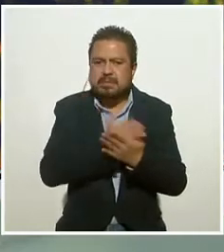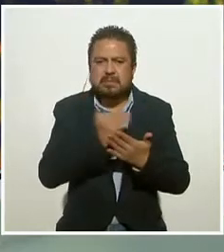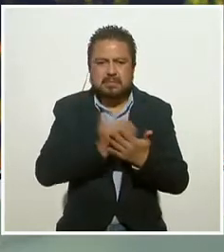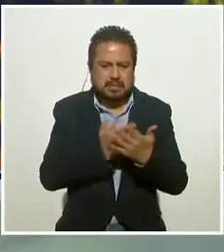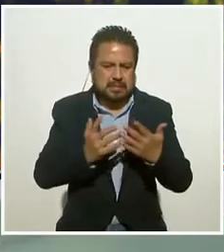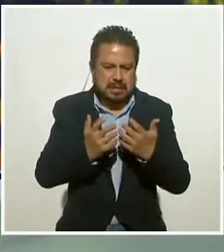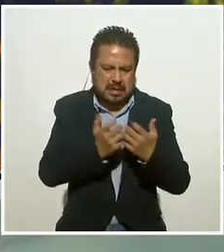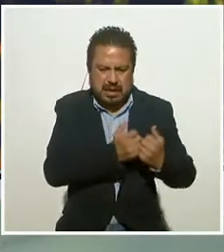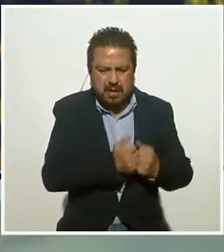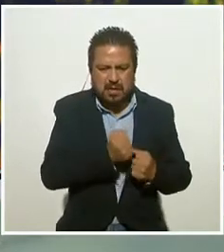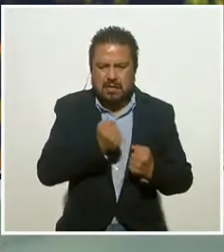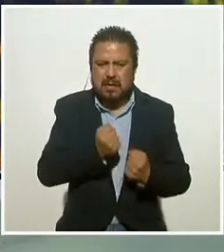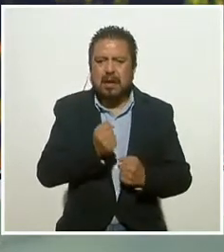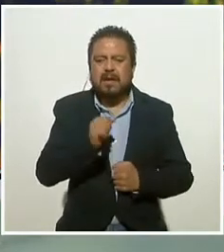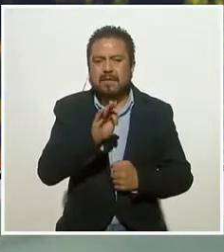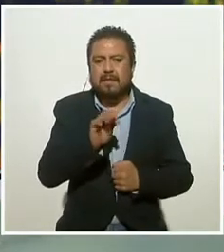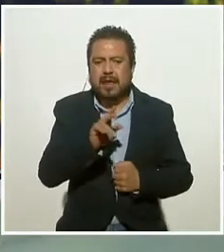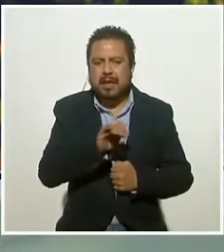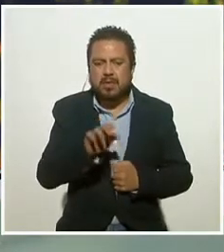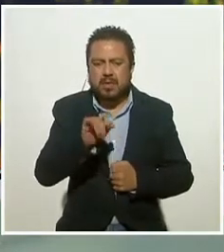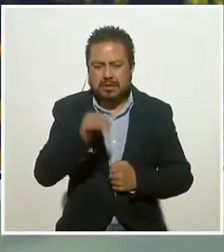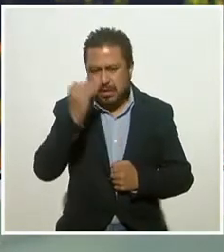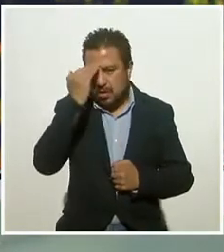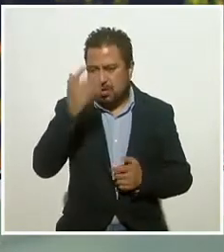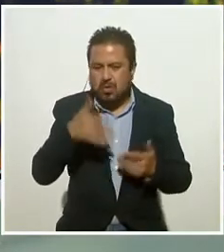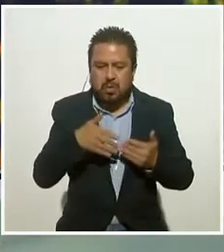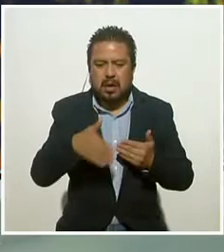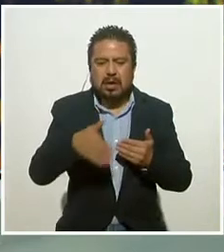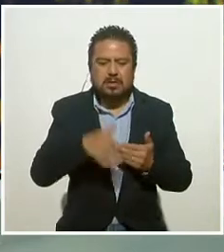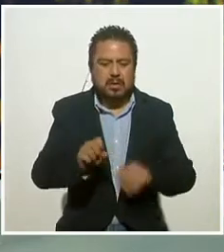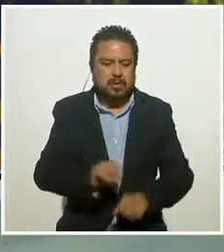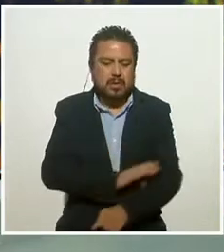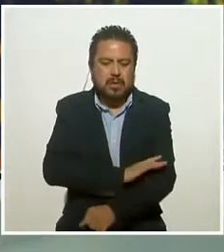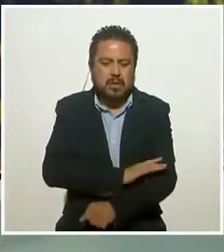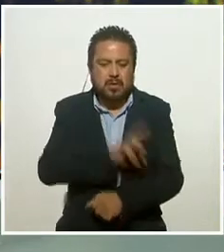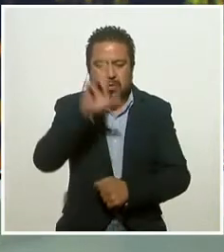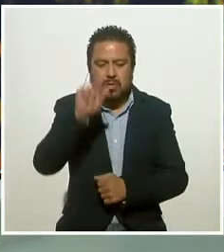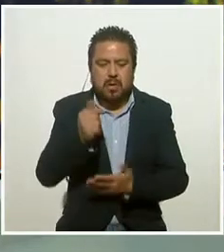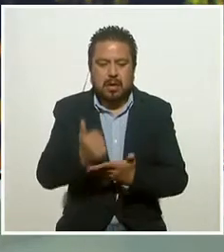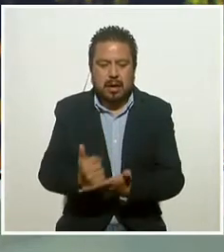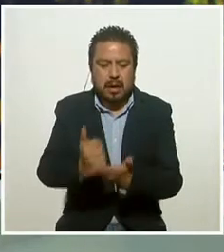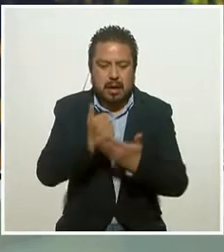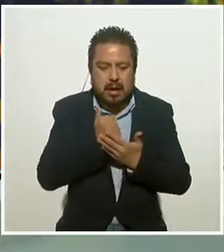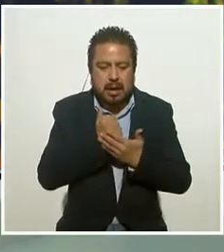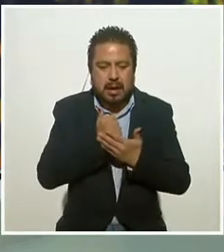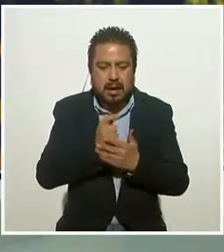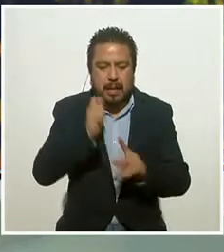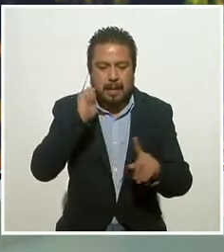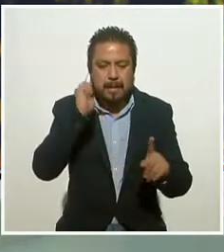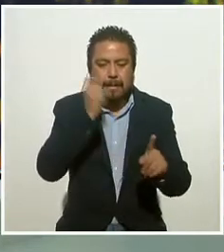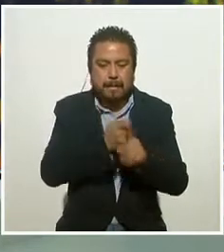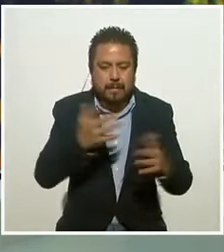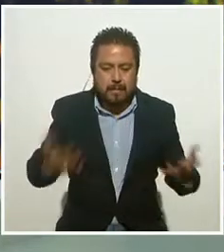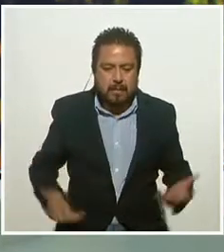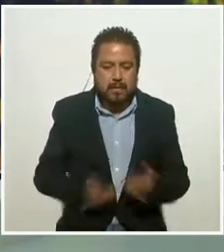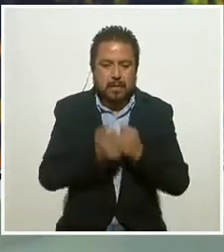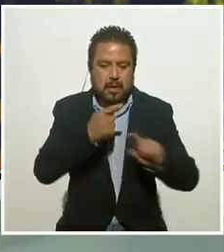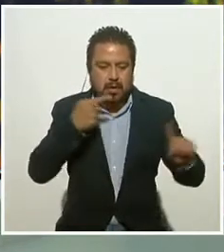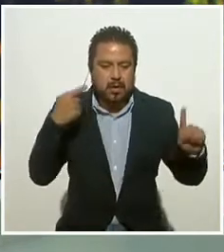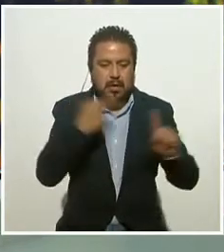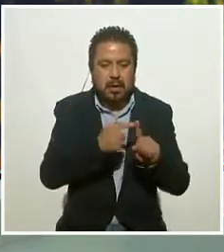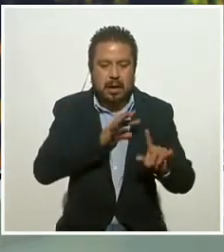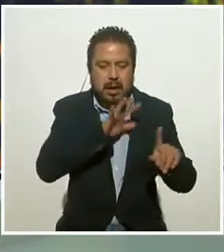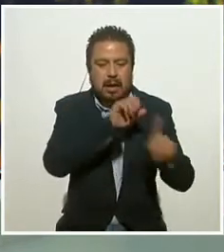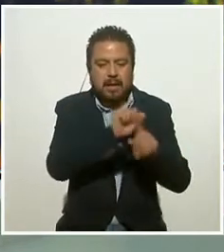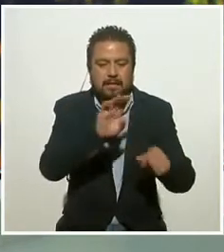intensidad, la frecuencia y la duración de emociones que no nos ayudan a lograr nuestras metas y alcanzar